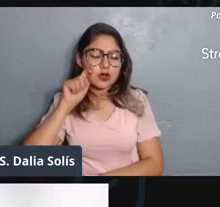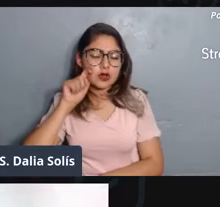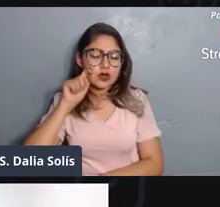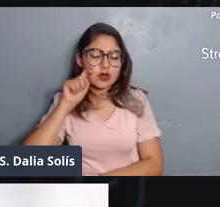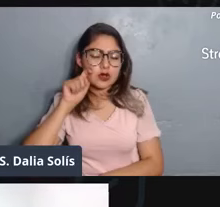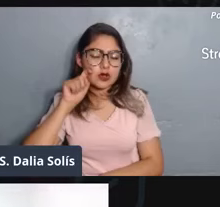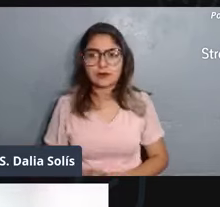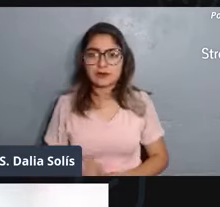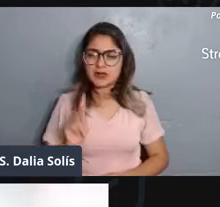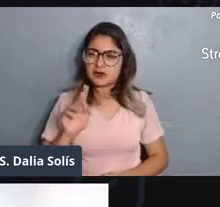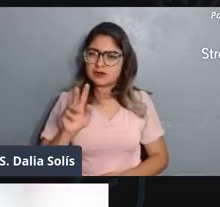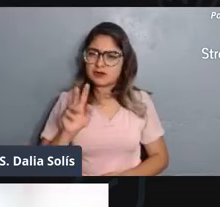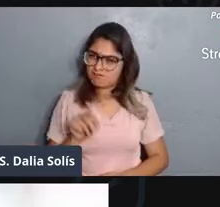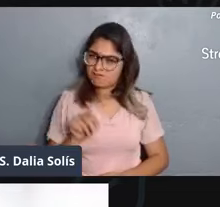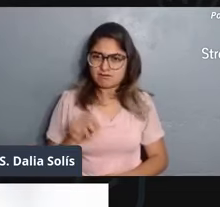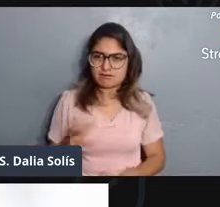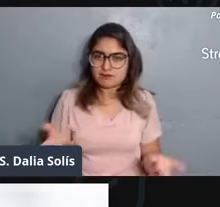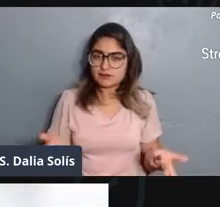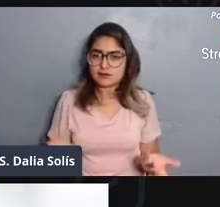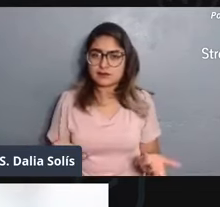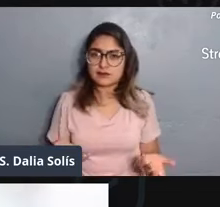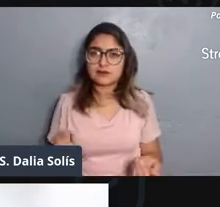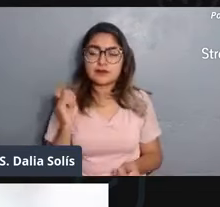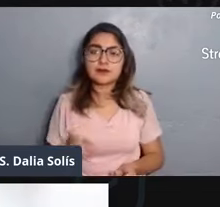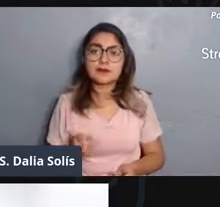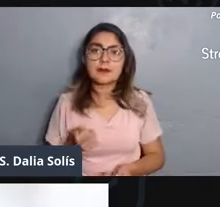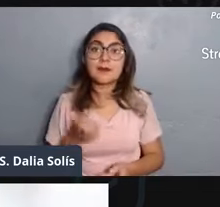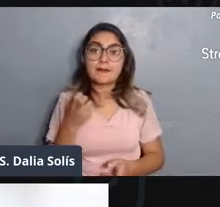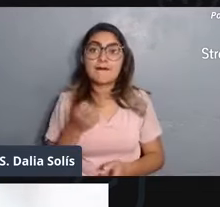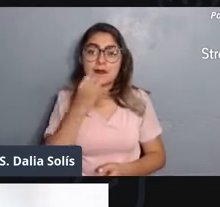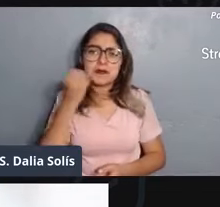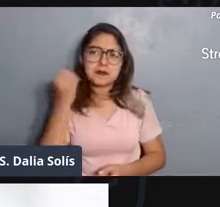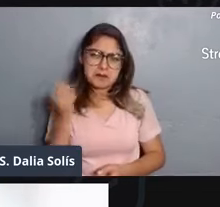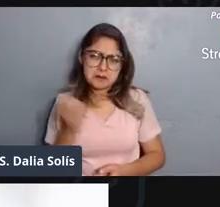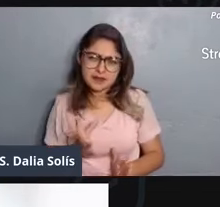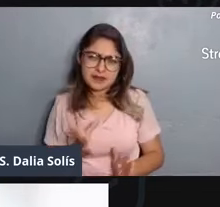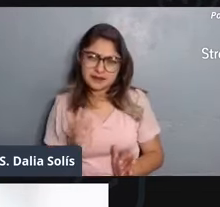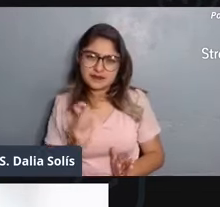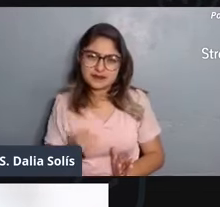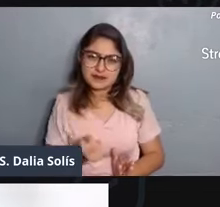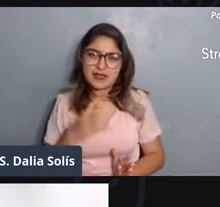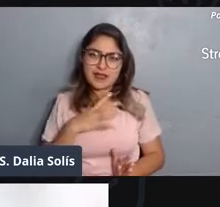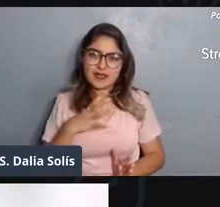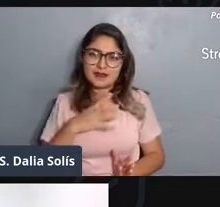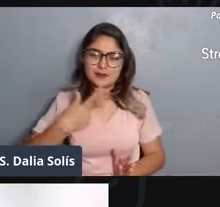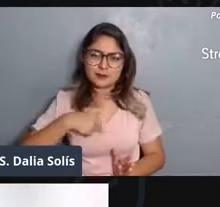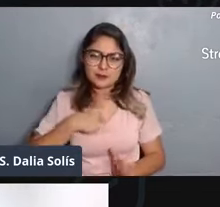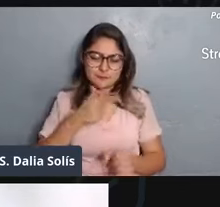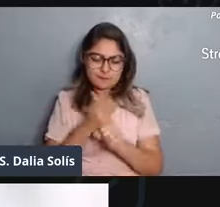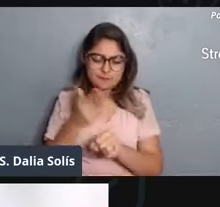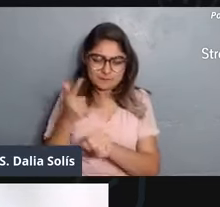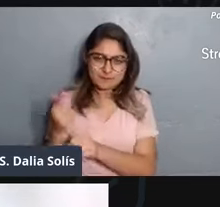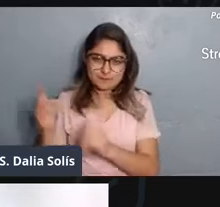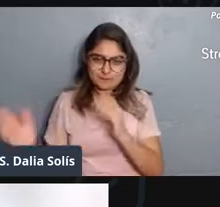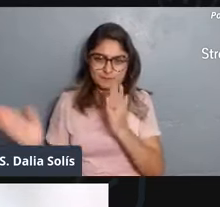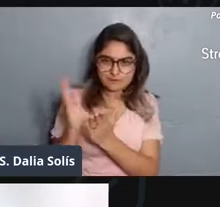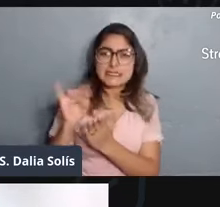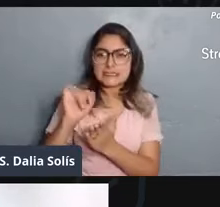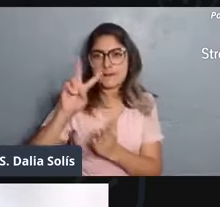tipo de cosas que hay que identificar. Si van incluidas, claro que van incluidas. De hecho, como dato,